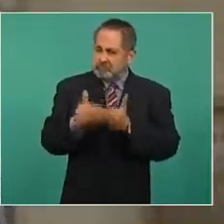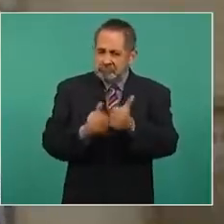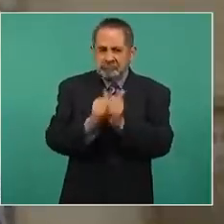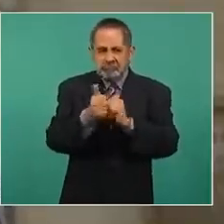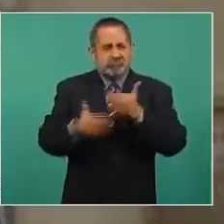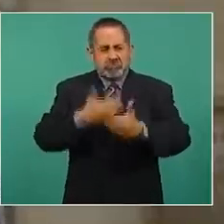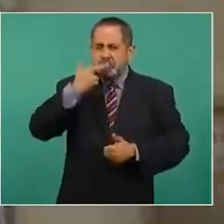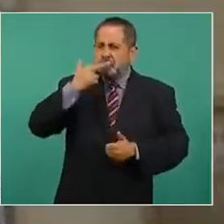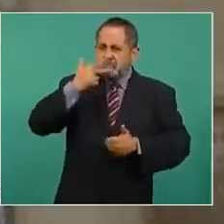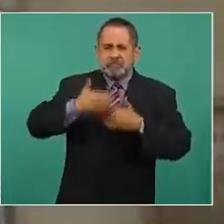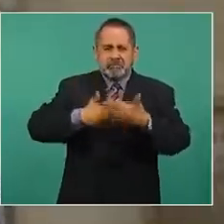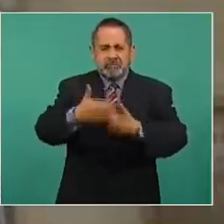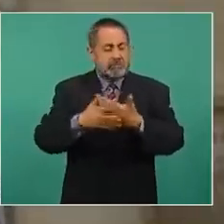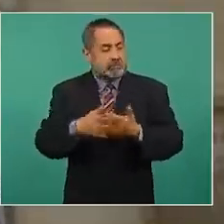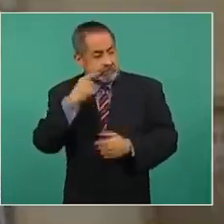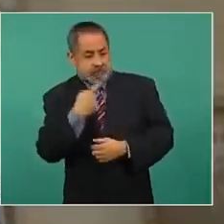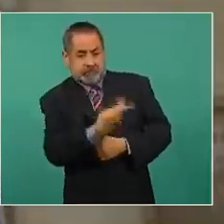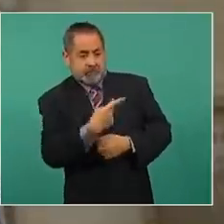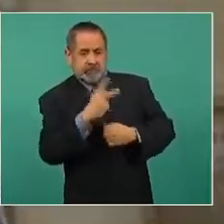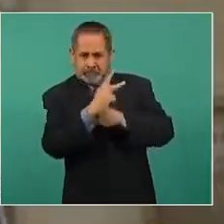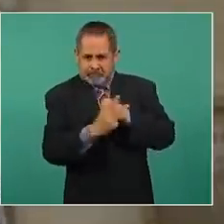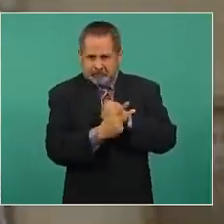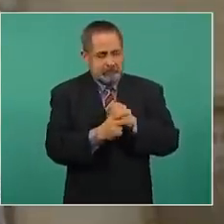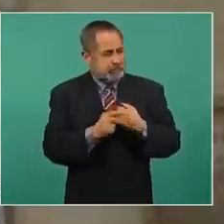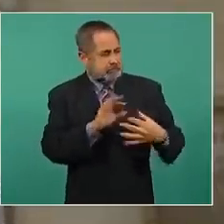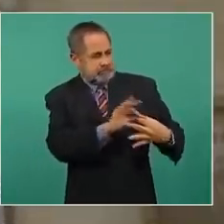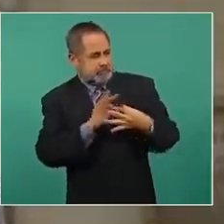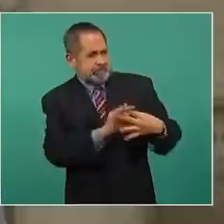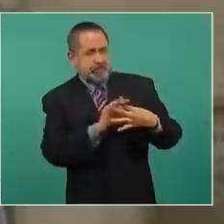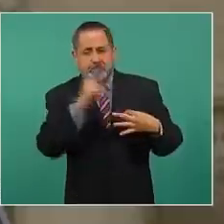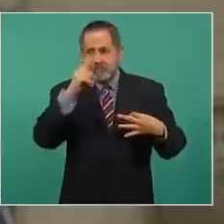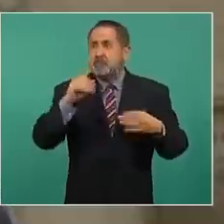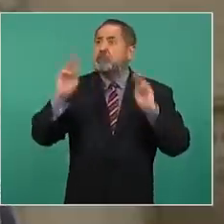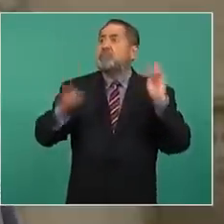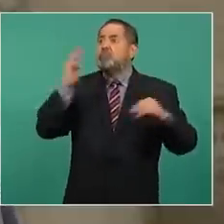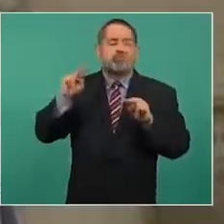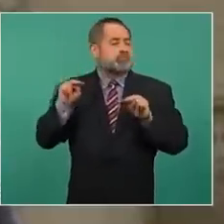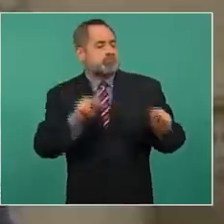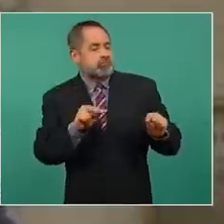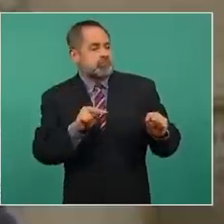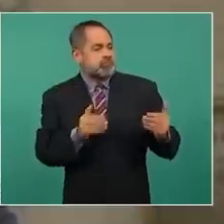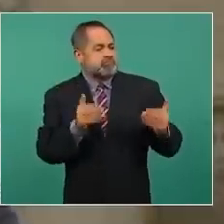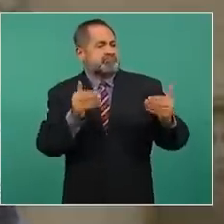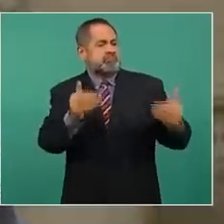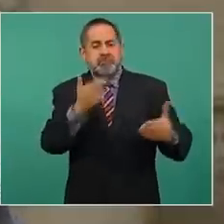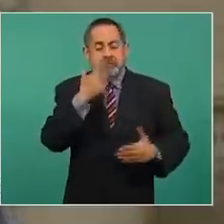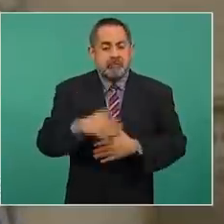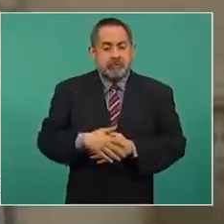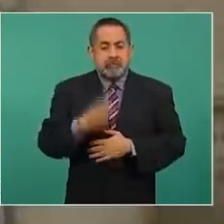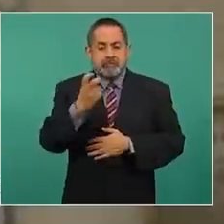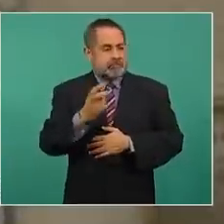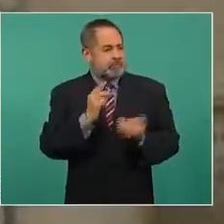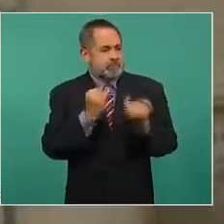y el papel que juegen nuestras naciones en el escenario internacional tanto